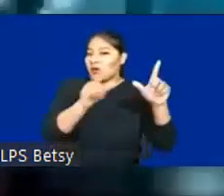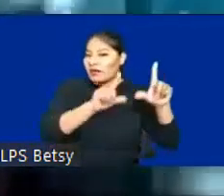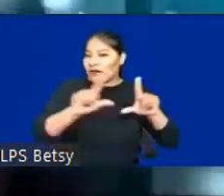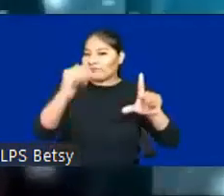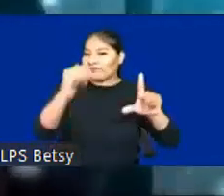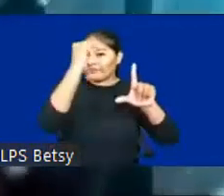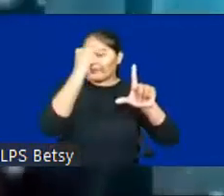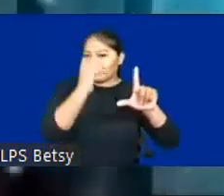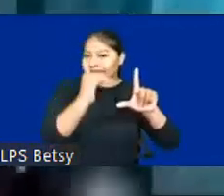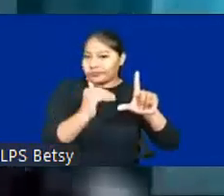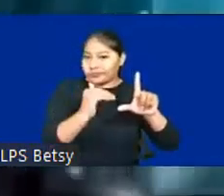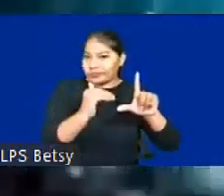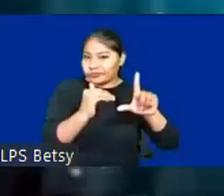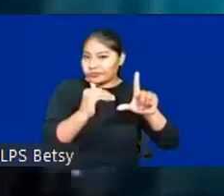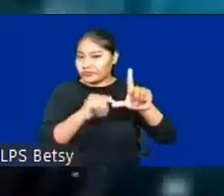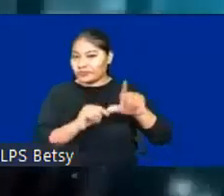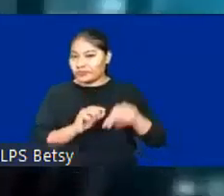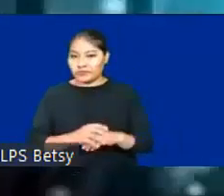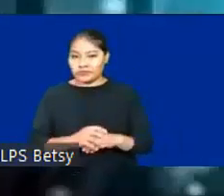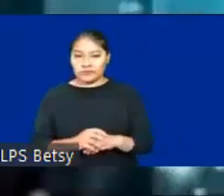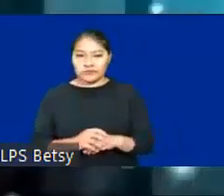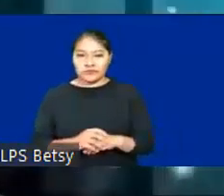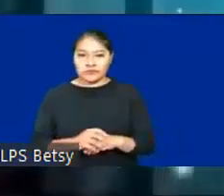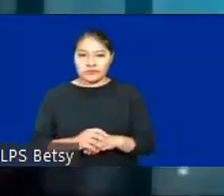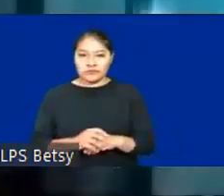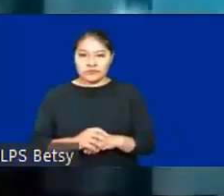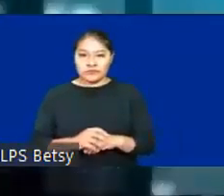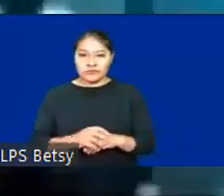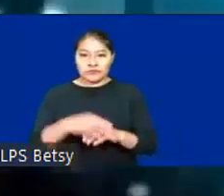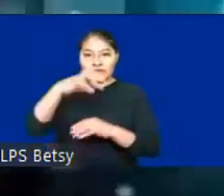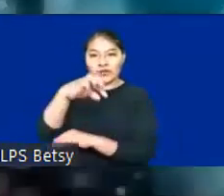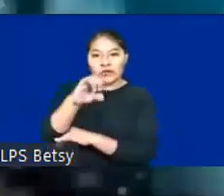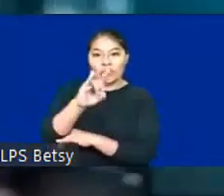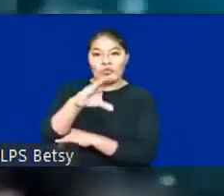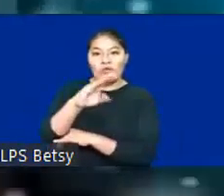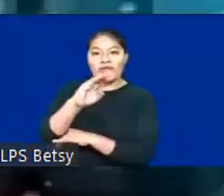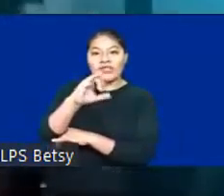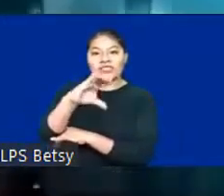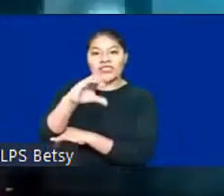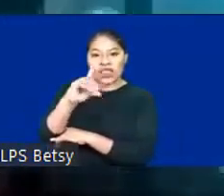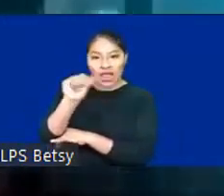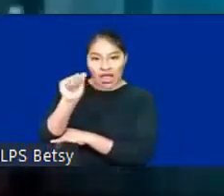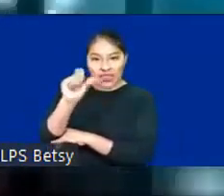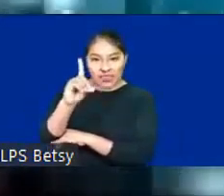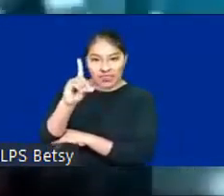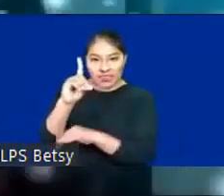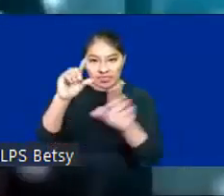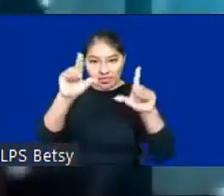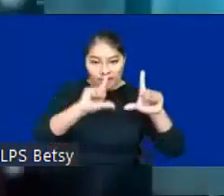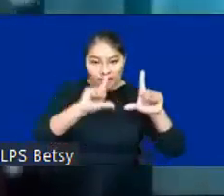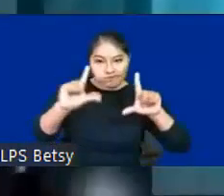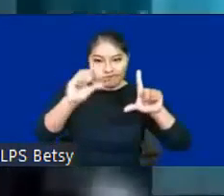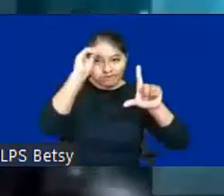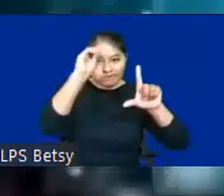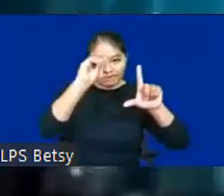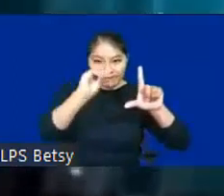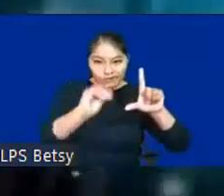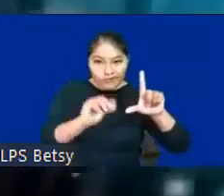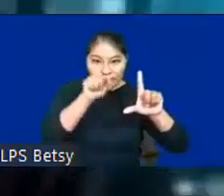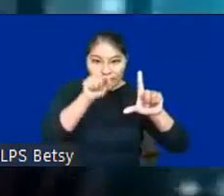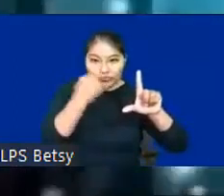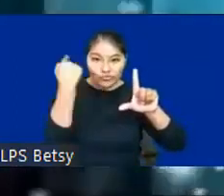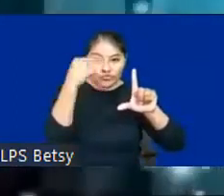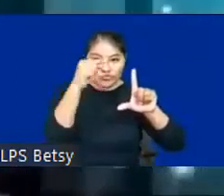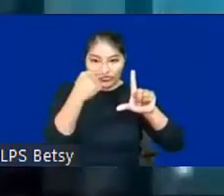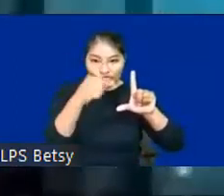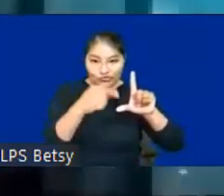la publicidad que es emitida, la publicidad compendiosa que es emitida, los certificados compendiosos que son emitidos a través de esta